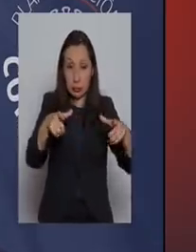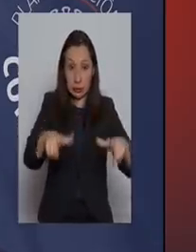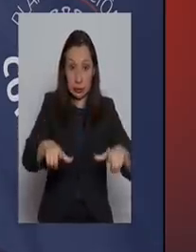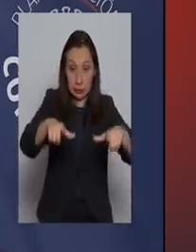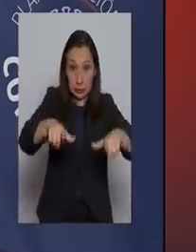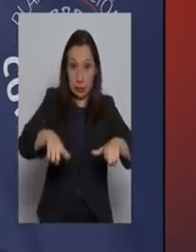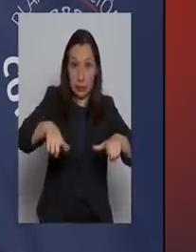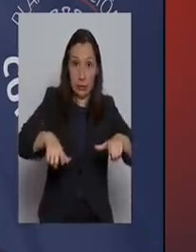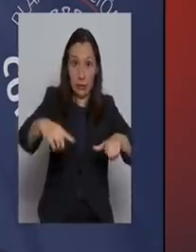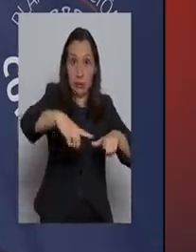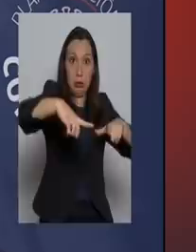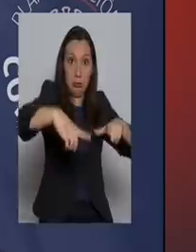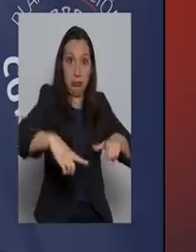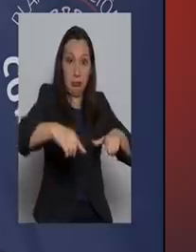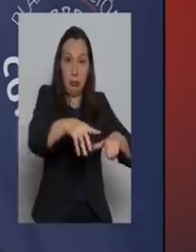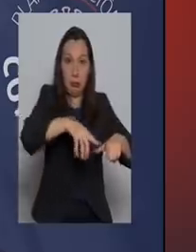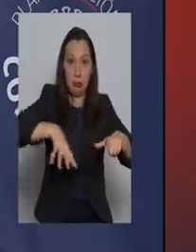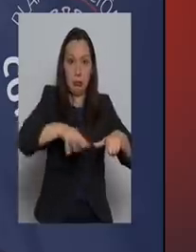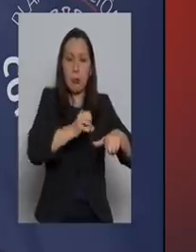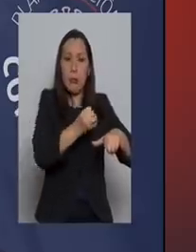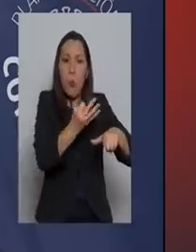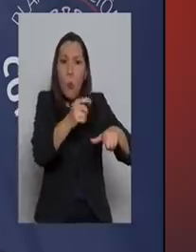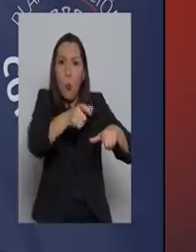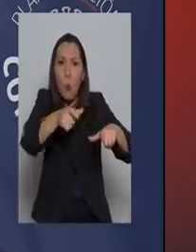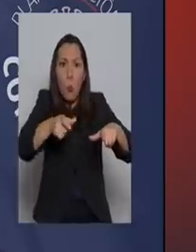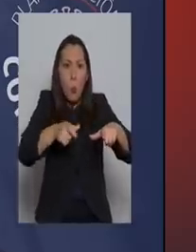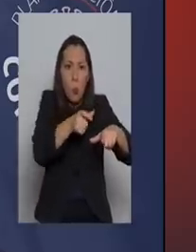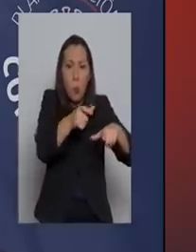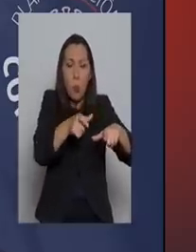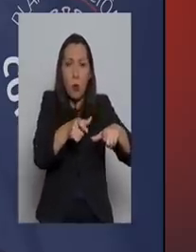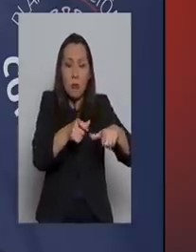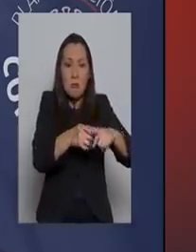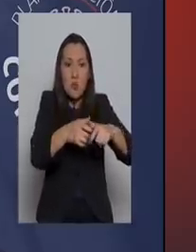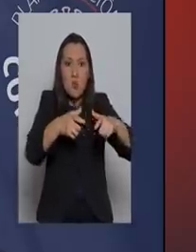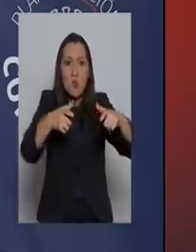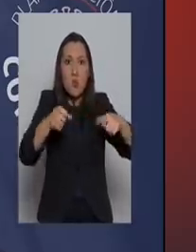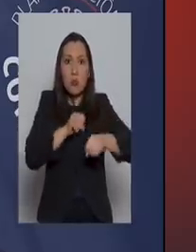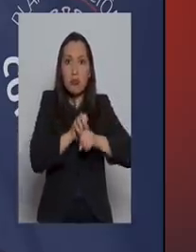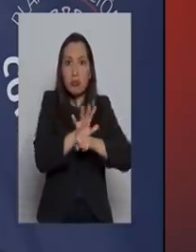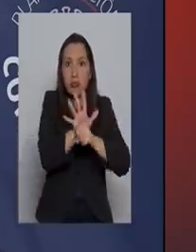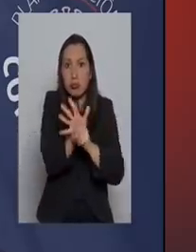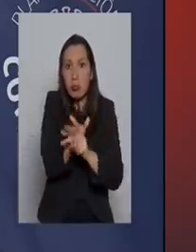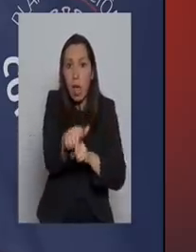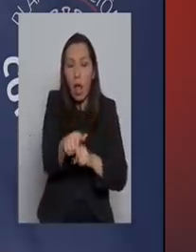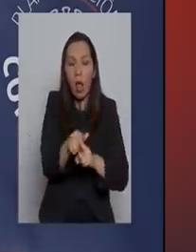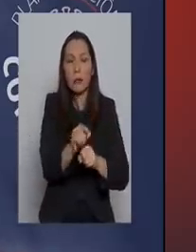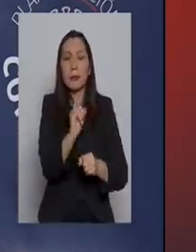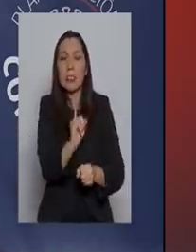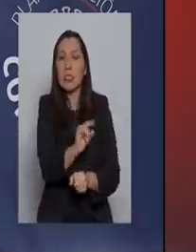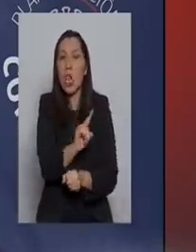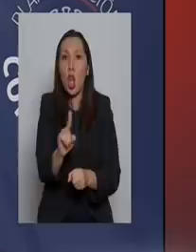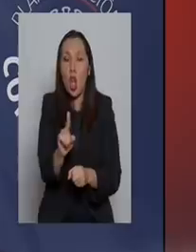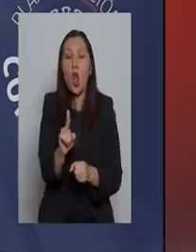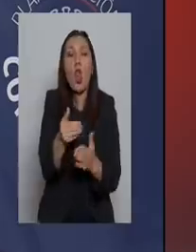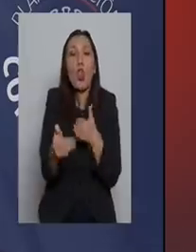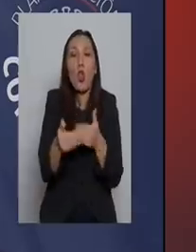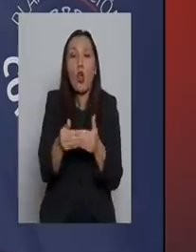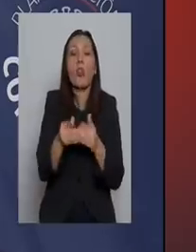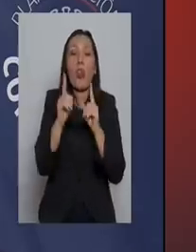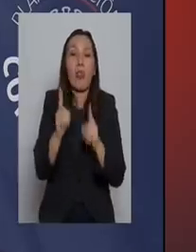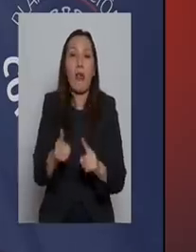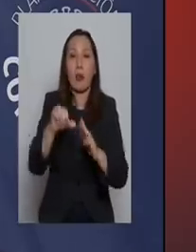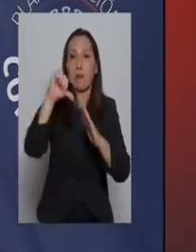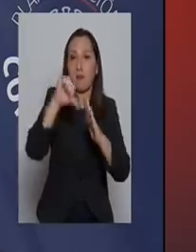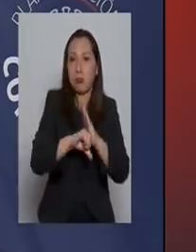ese cuadrado, insisto, de 1 kilómetro cuadrado o 100 manzanas, es que se toma la determinación dónde tienen